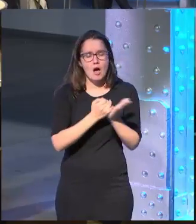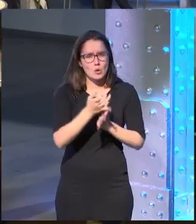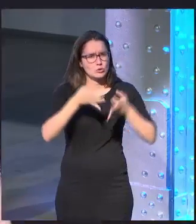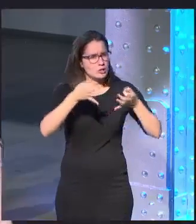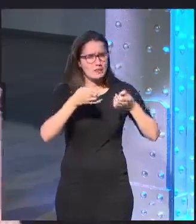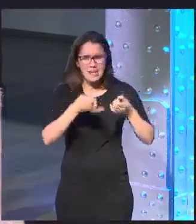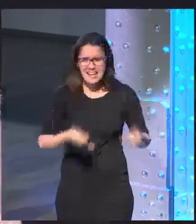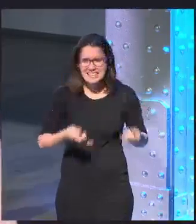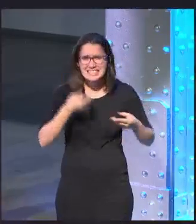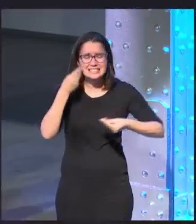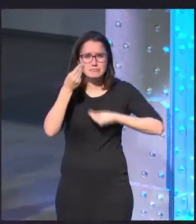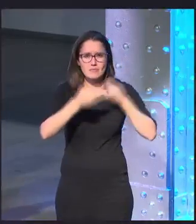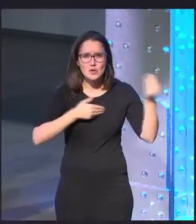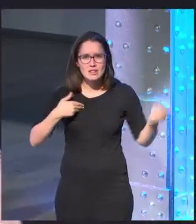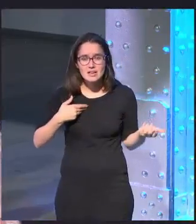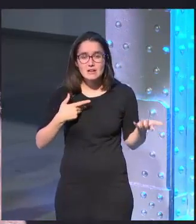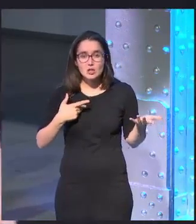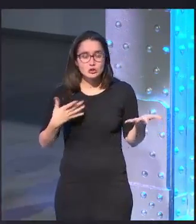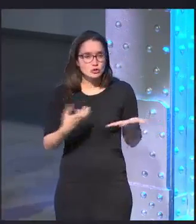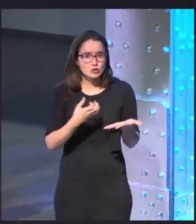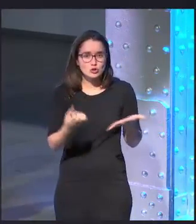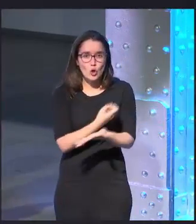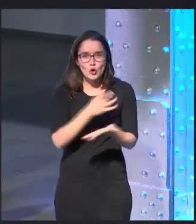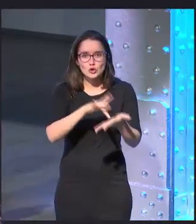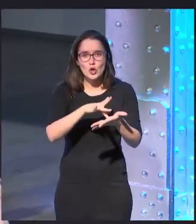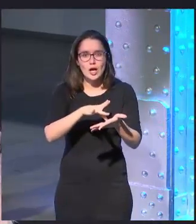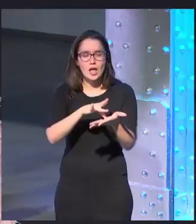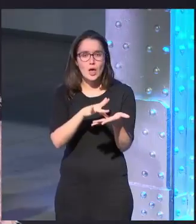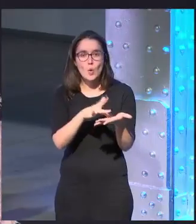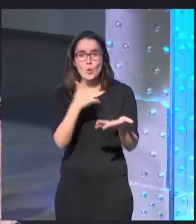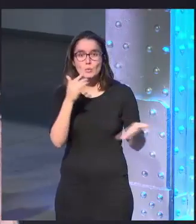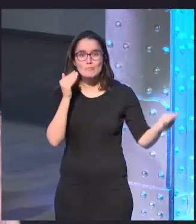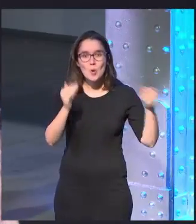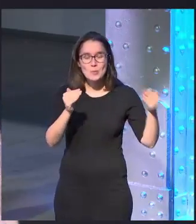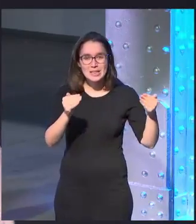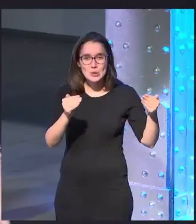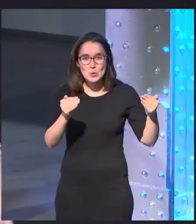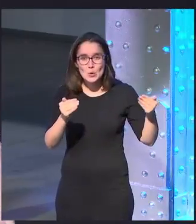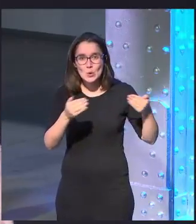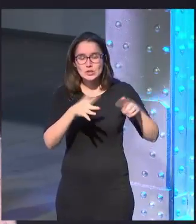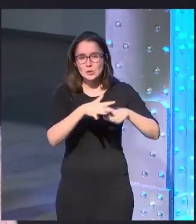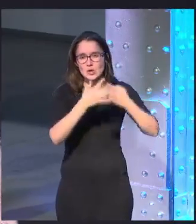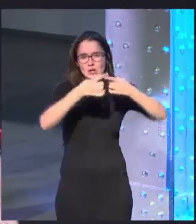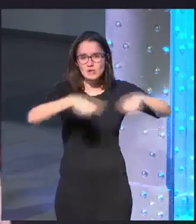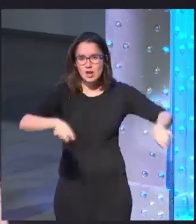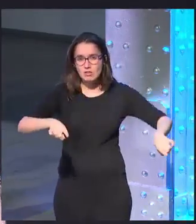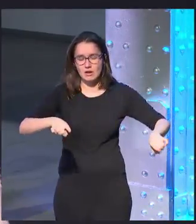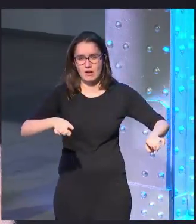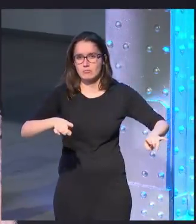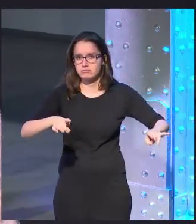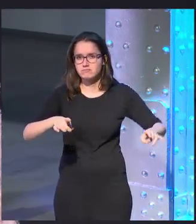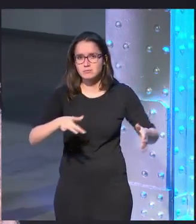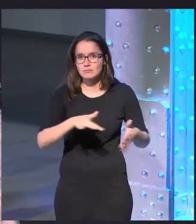estado en crisis. O sea, quiero decir que todos hemos atravesado un momento o diferentes momentos que también